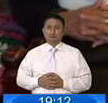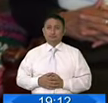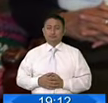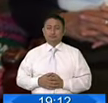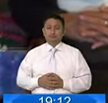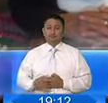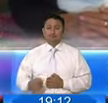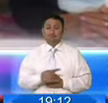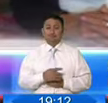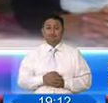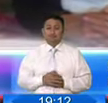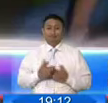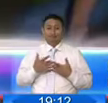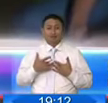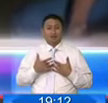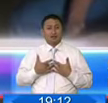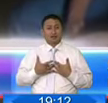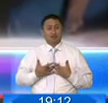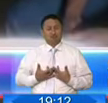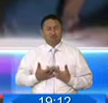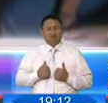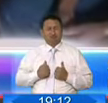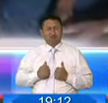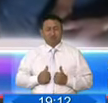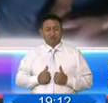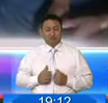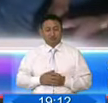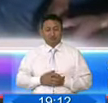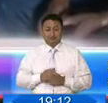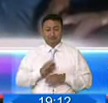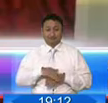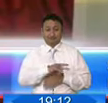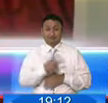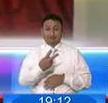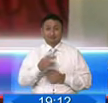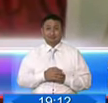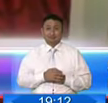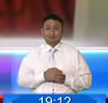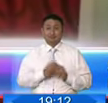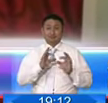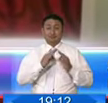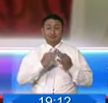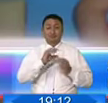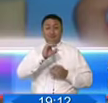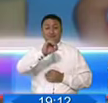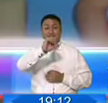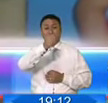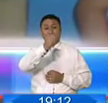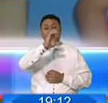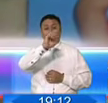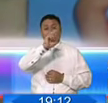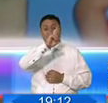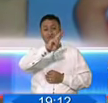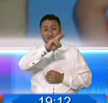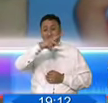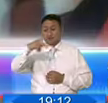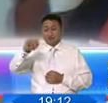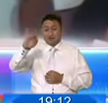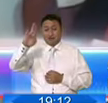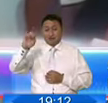consternados por el fatal desenlace que tuvieron sus seres queridos encontramos a los familiares de óscar villacís y cat y